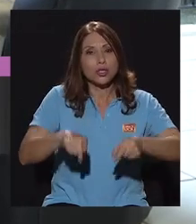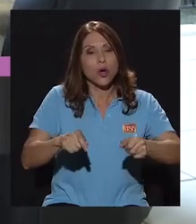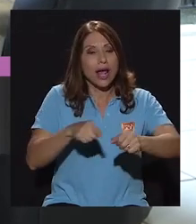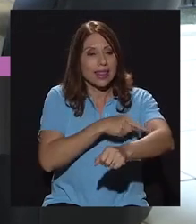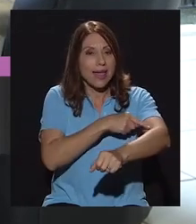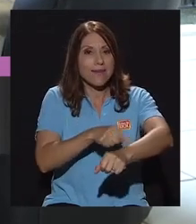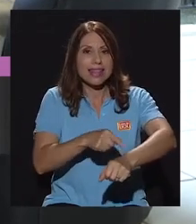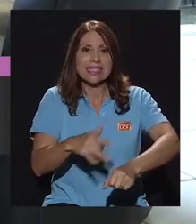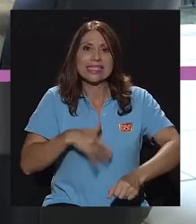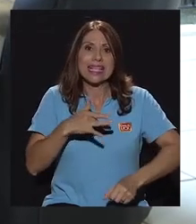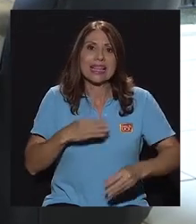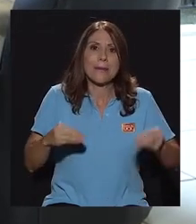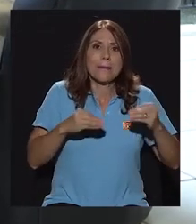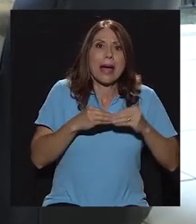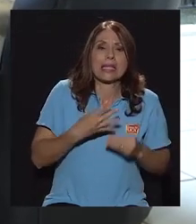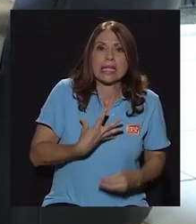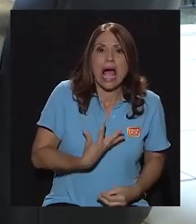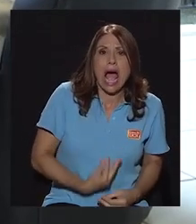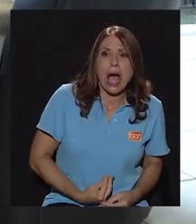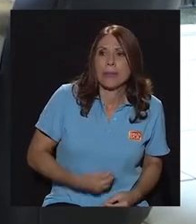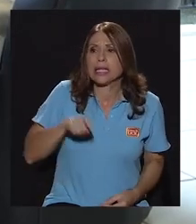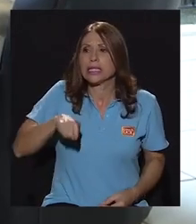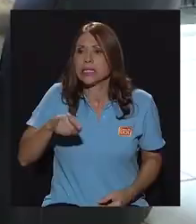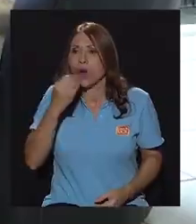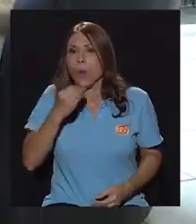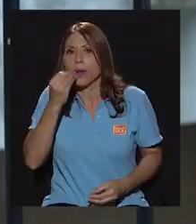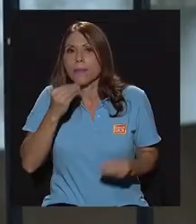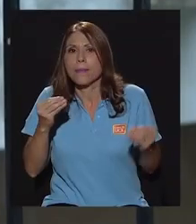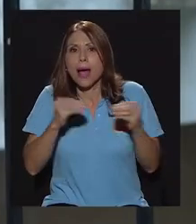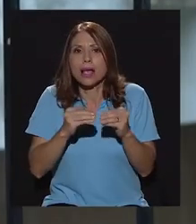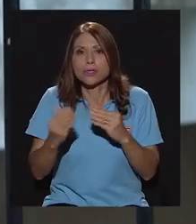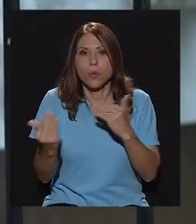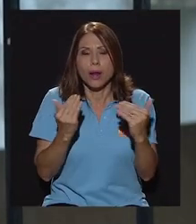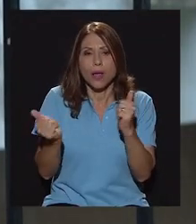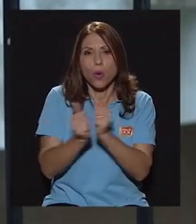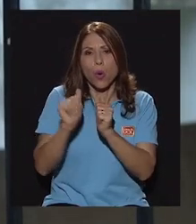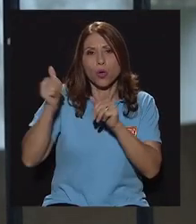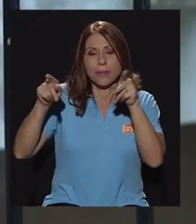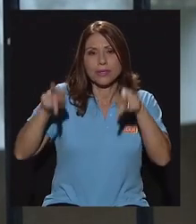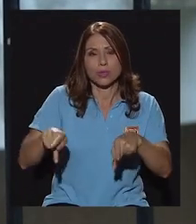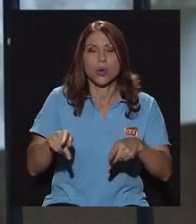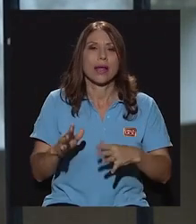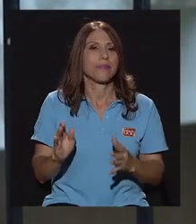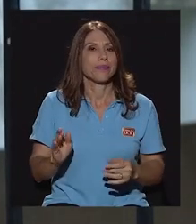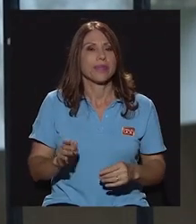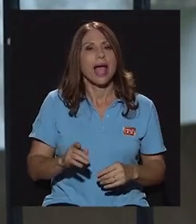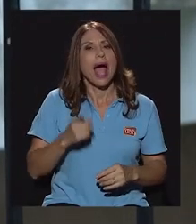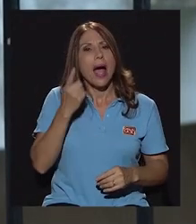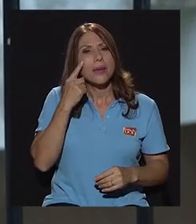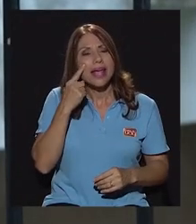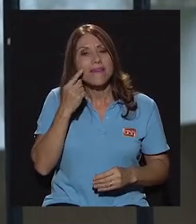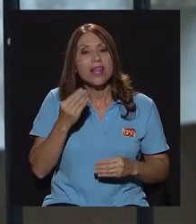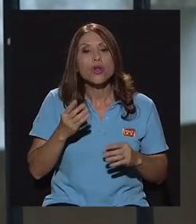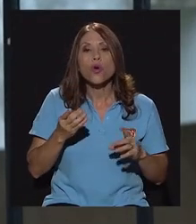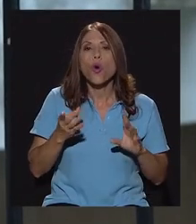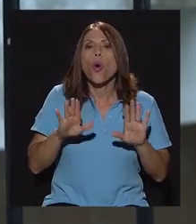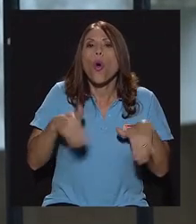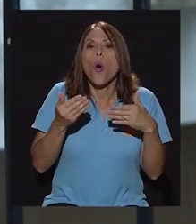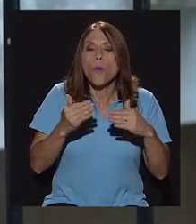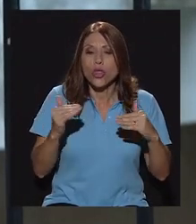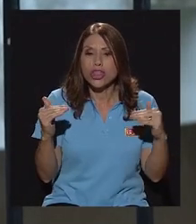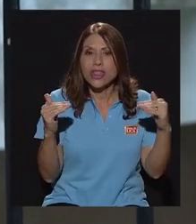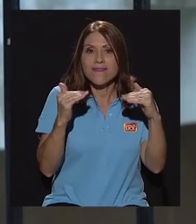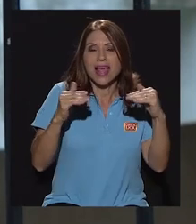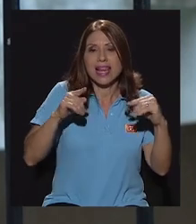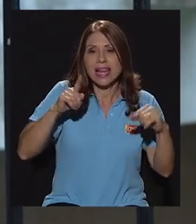sientan más hambre o que tengan más necesidad que cualquier otra persona. Habría que analizar, por ejemplo, los picos hipoglicémicos,